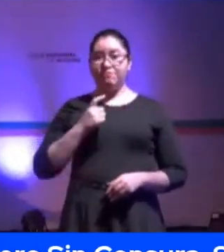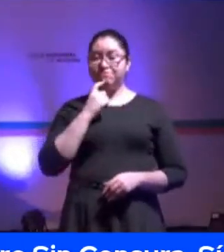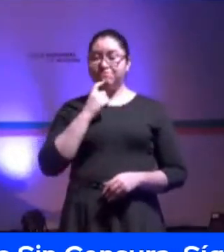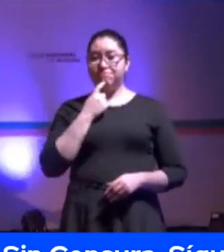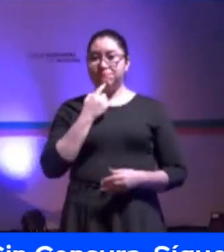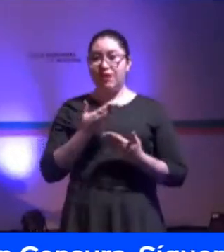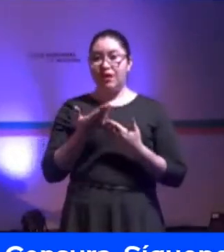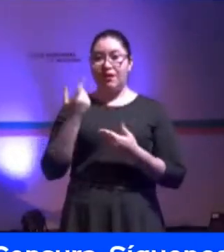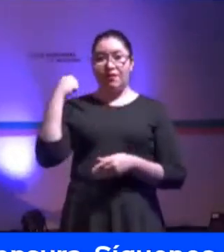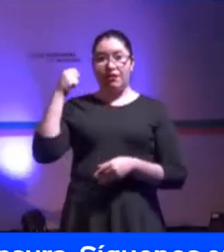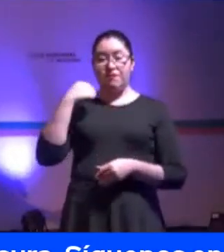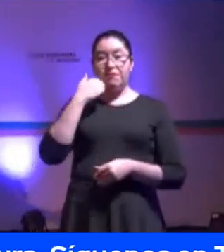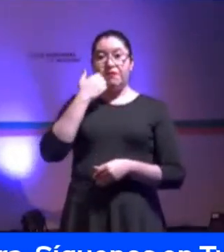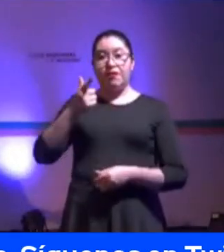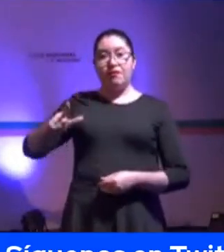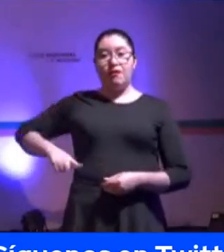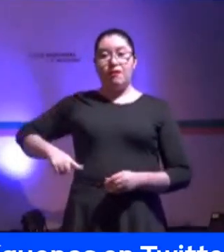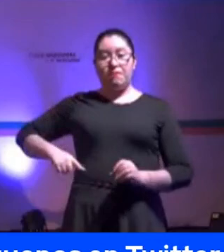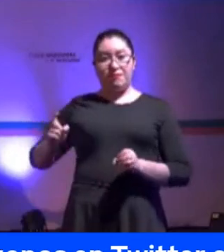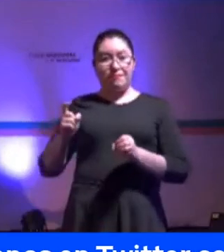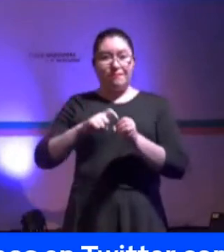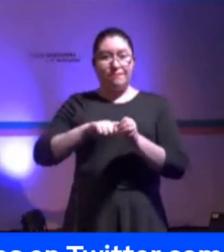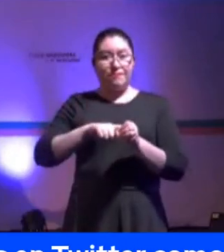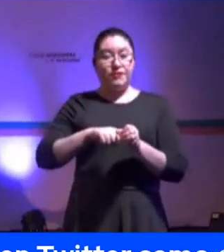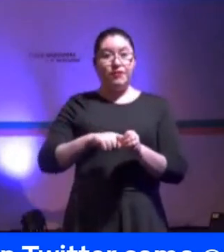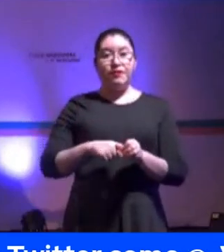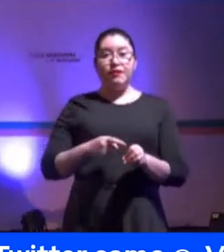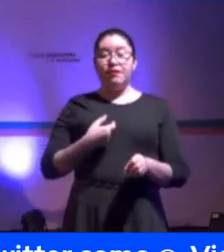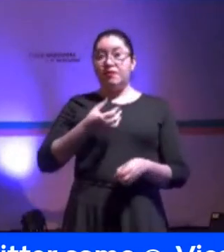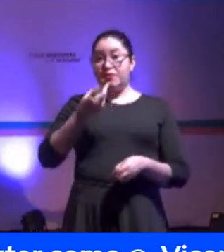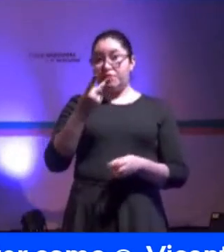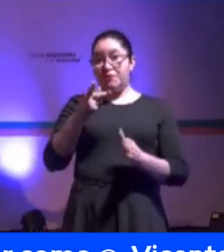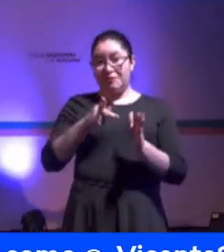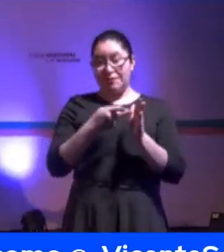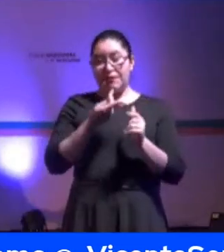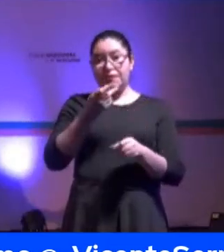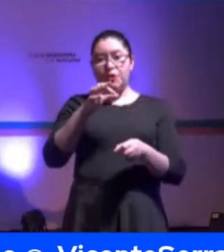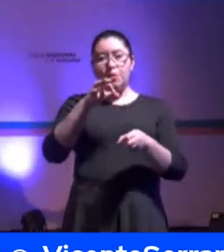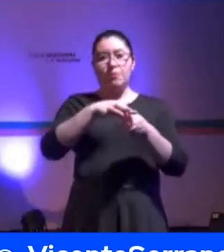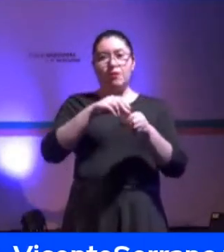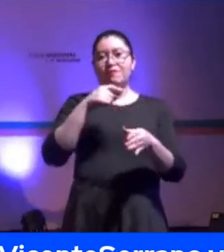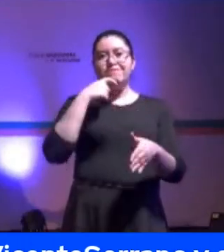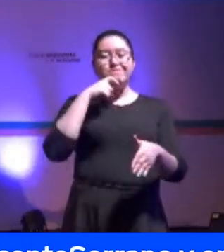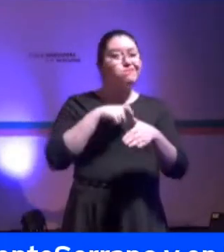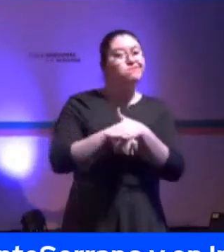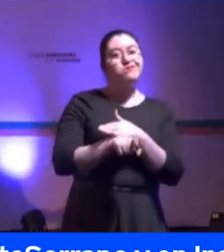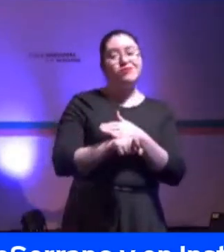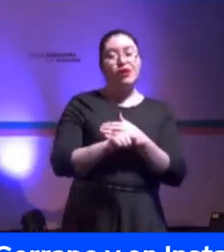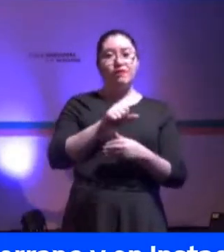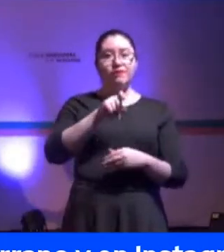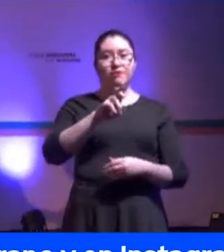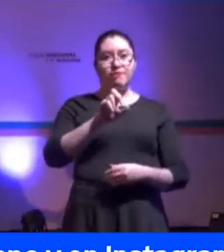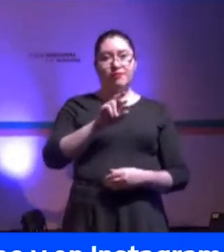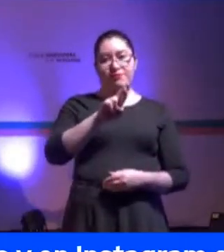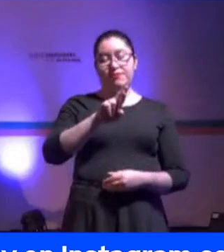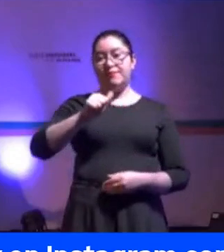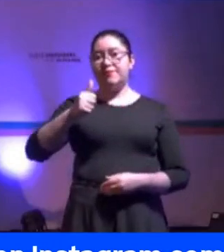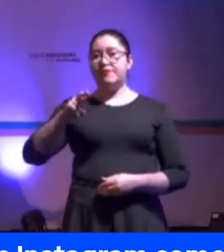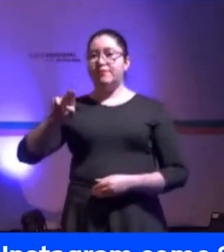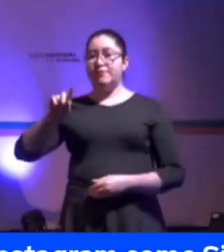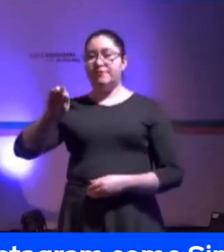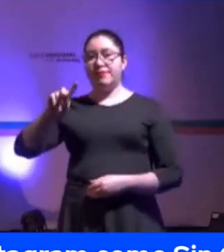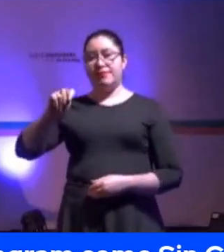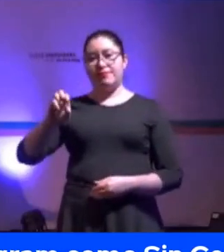gobernador 2 ocasiones, y las 2 ocasiones le robaron la gubernatura. Uno, Salvador Neme Castillo, y el otro, Roberto